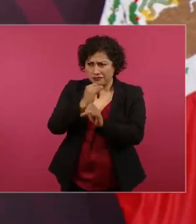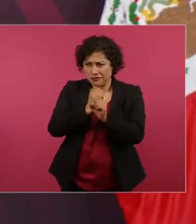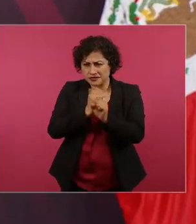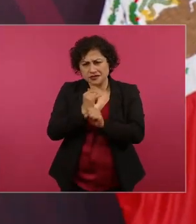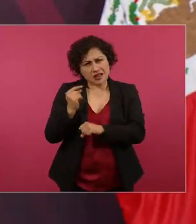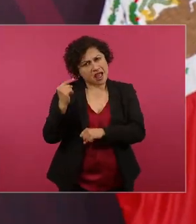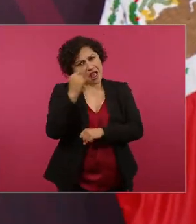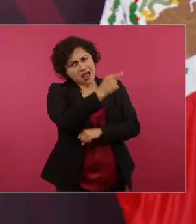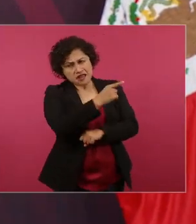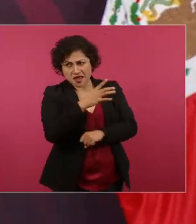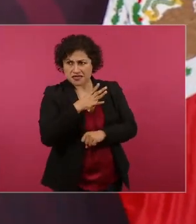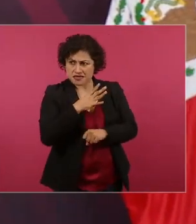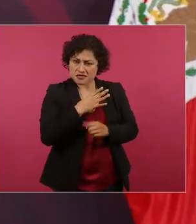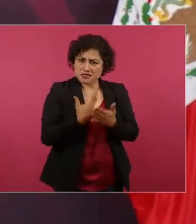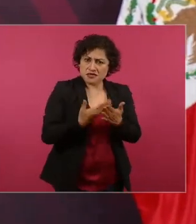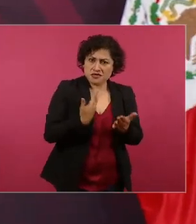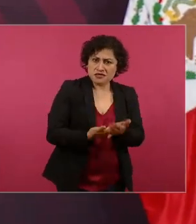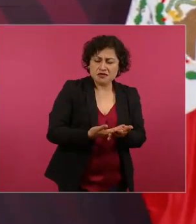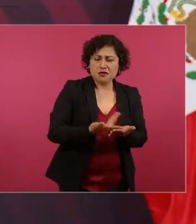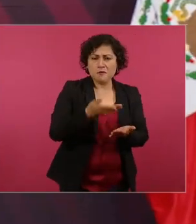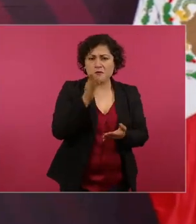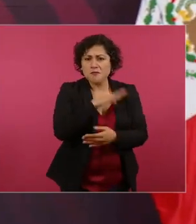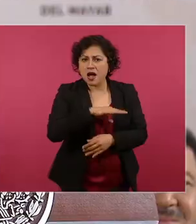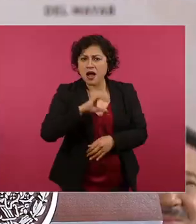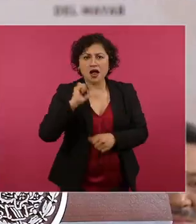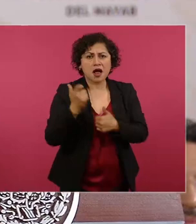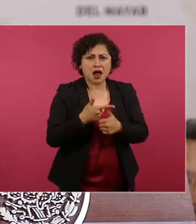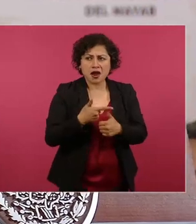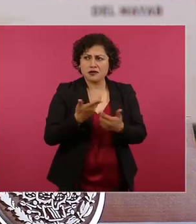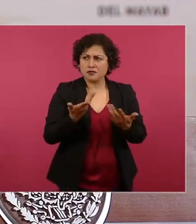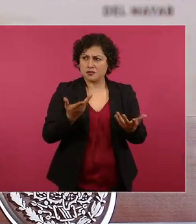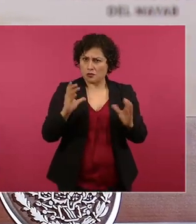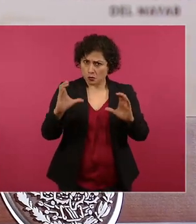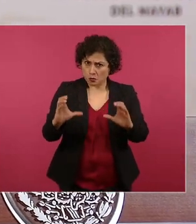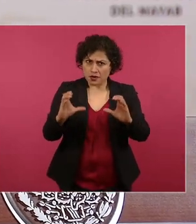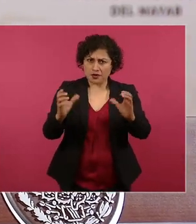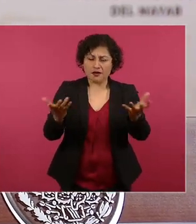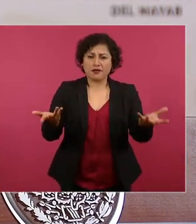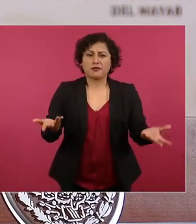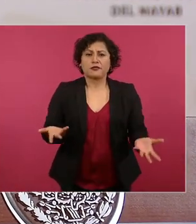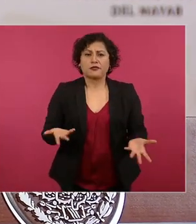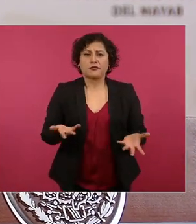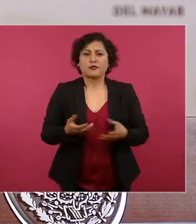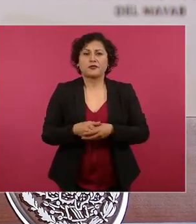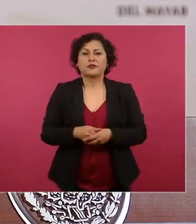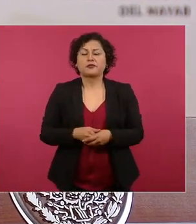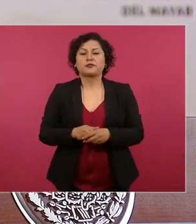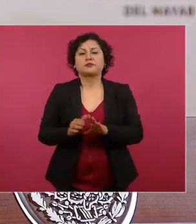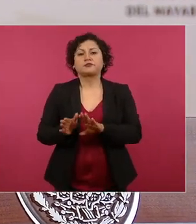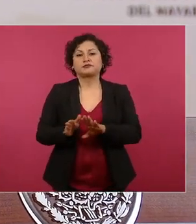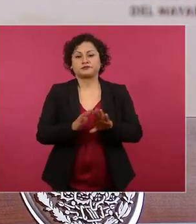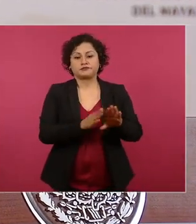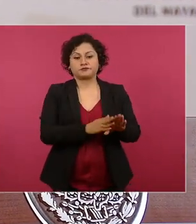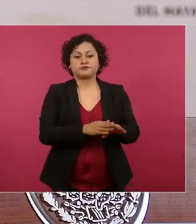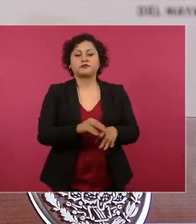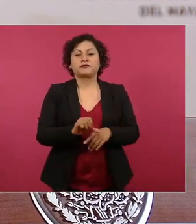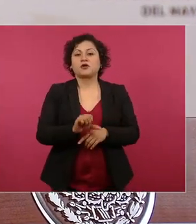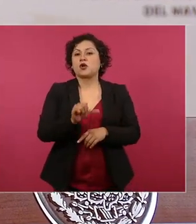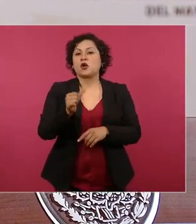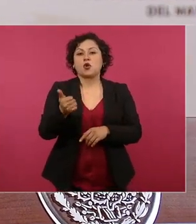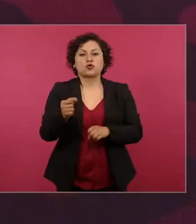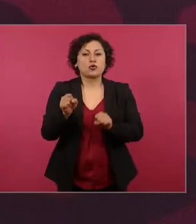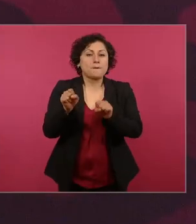Y otro exhorto del mismo